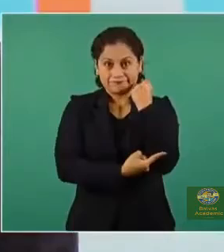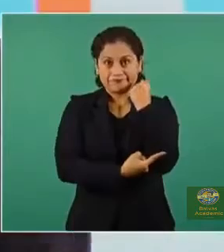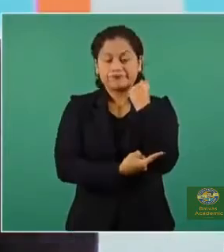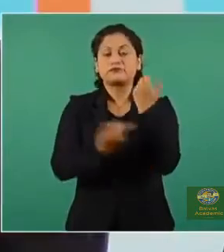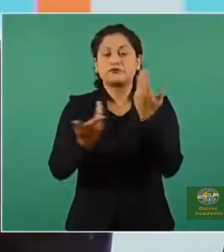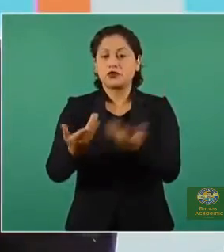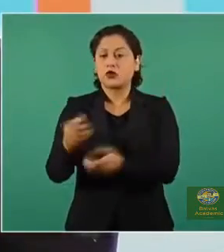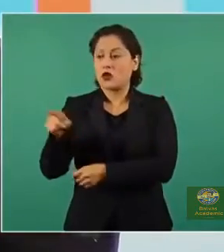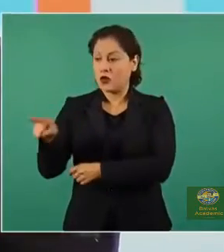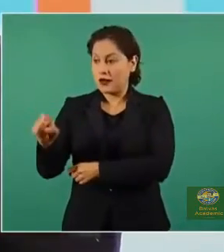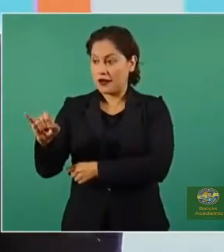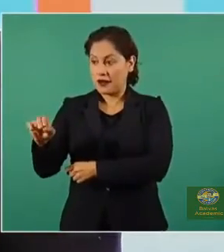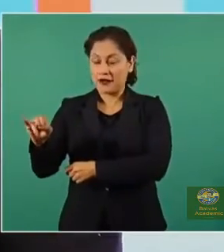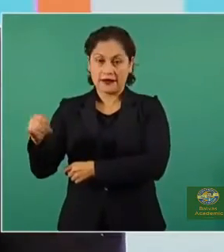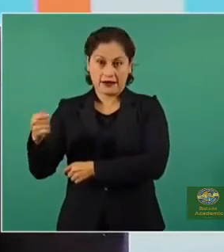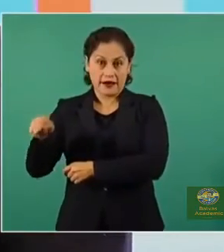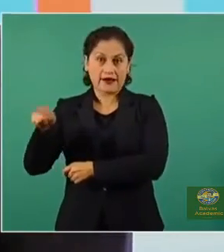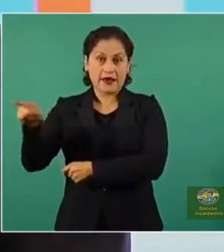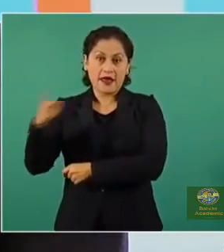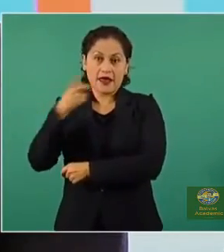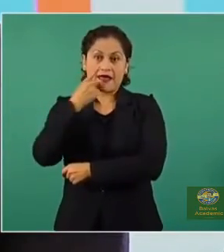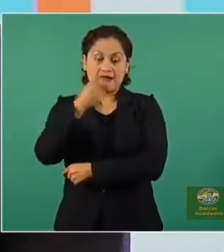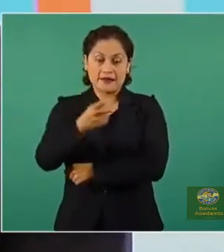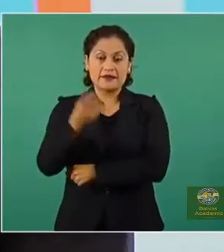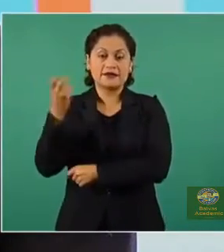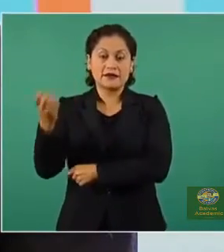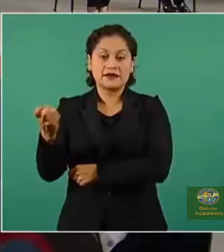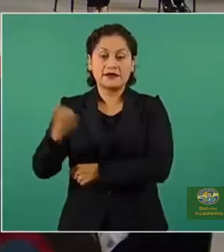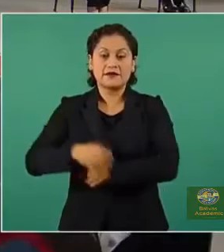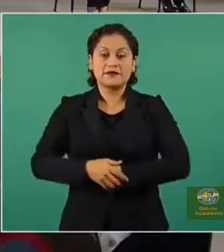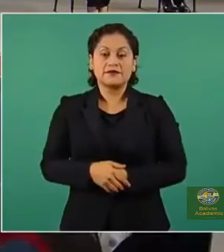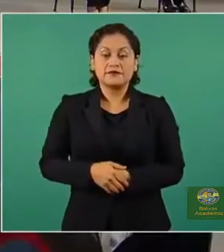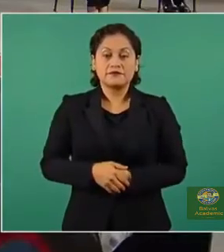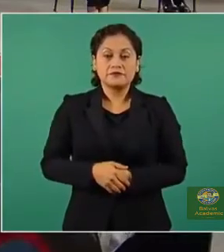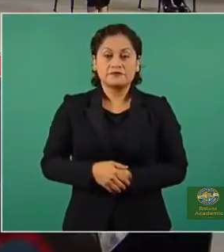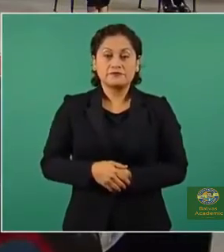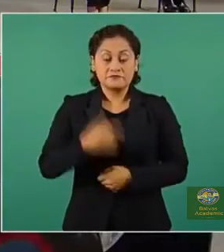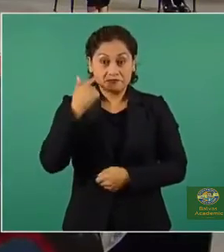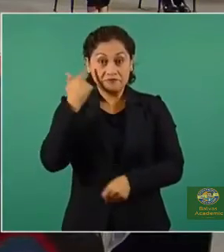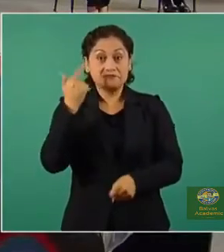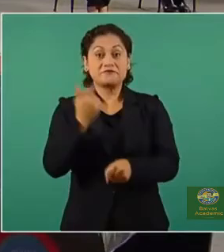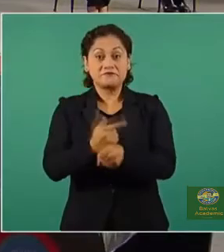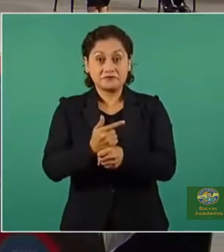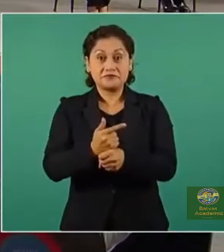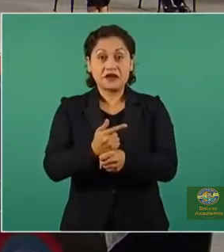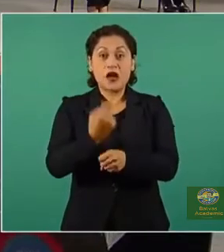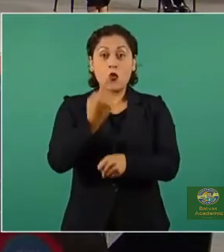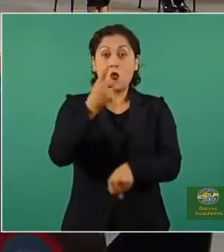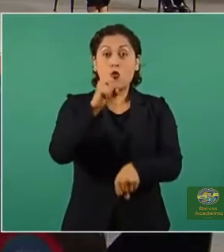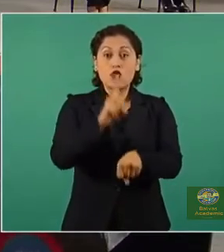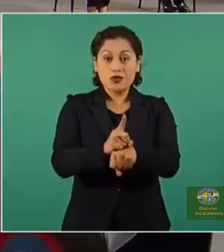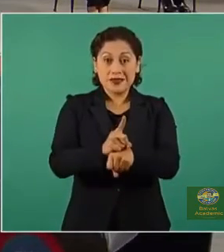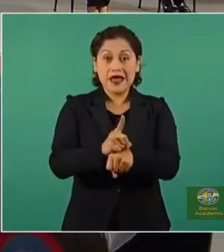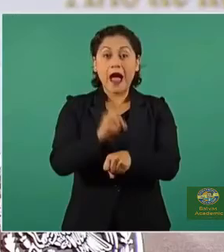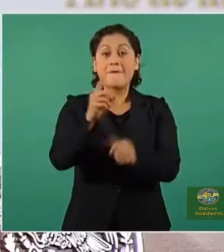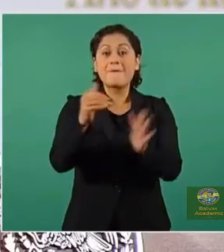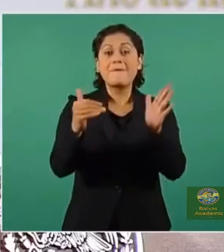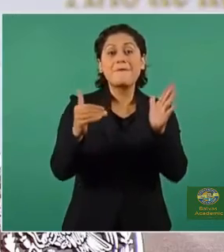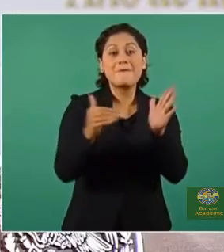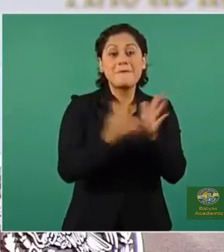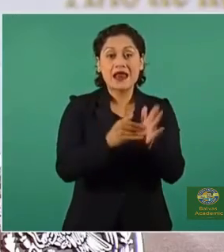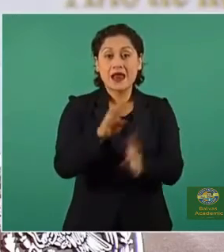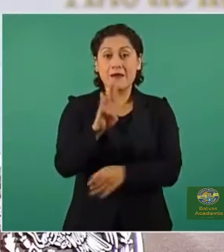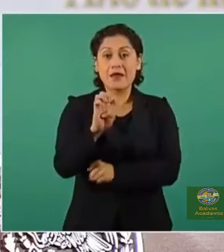Población, actualmente nacen cada día más de 1,000 bebés, hijos de